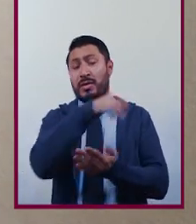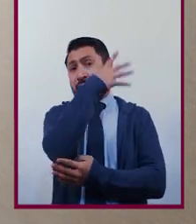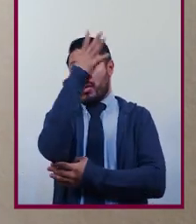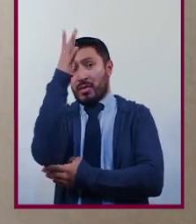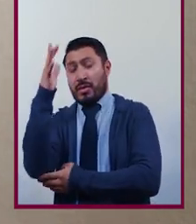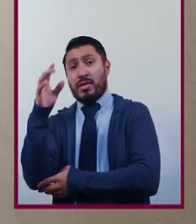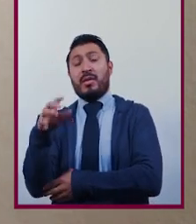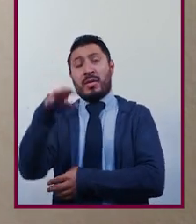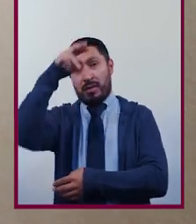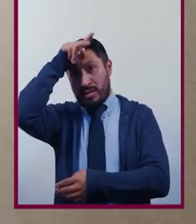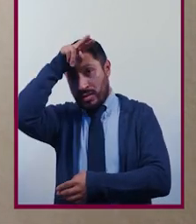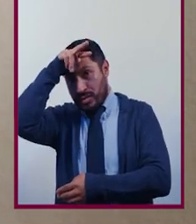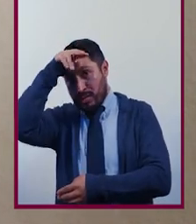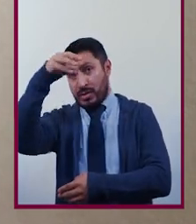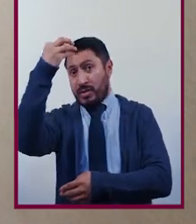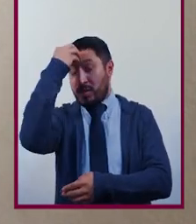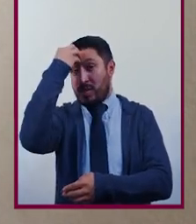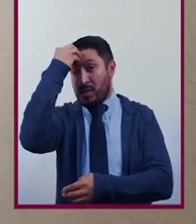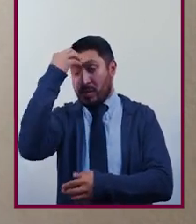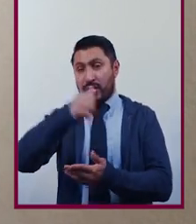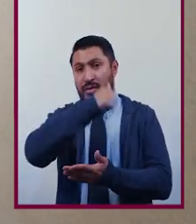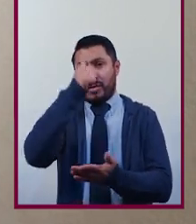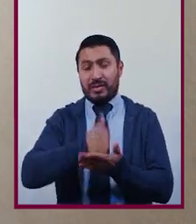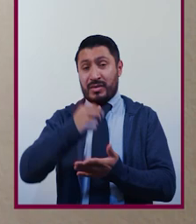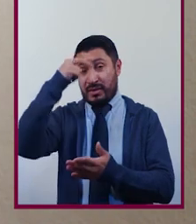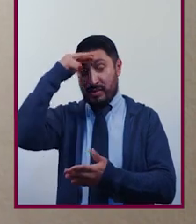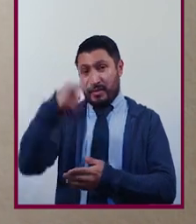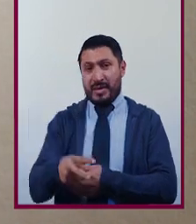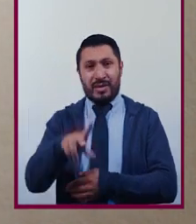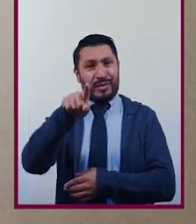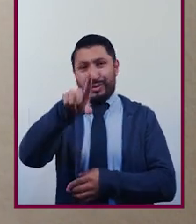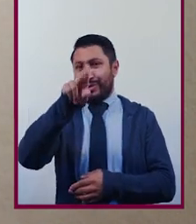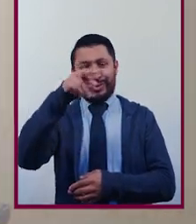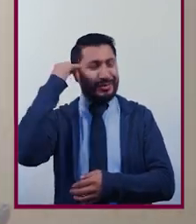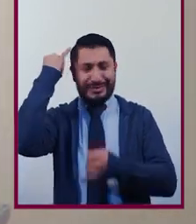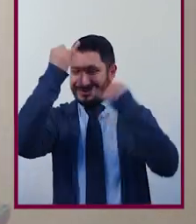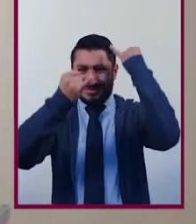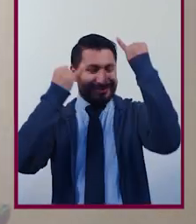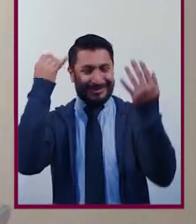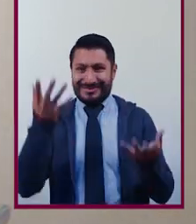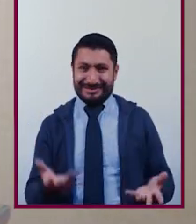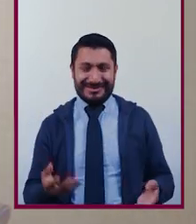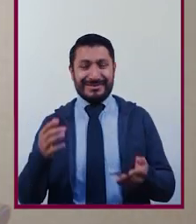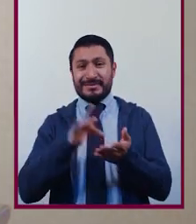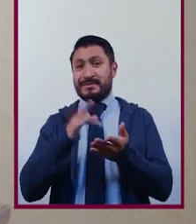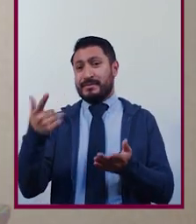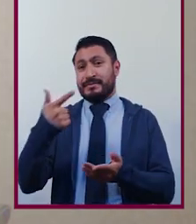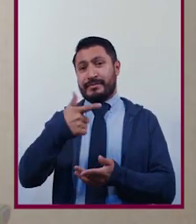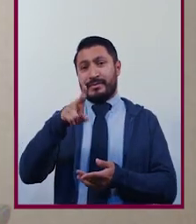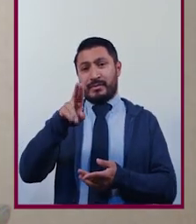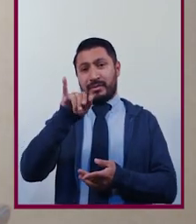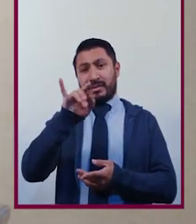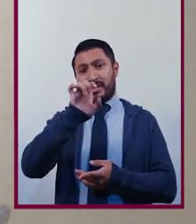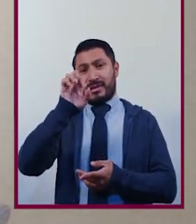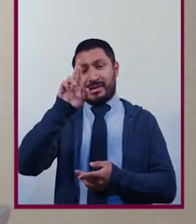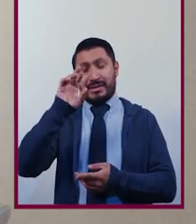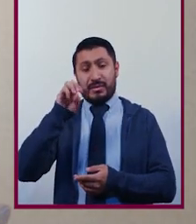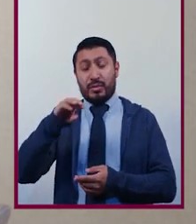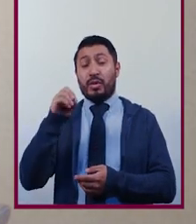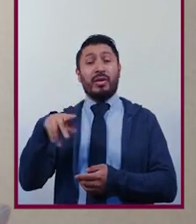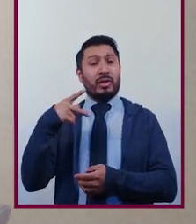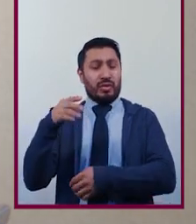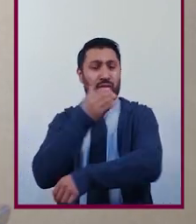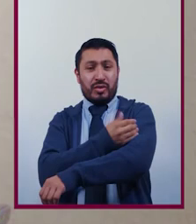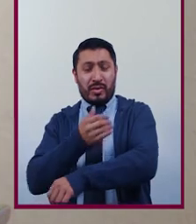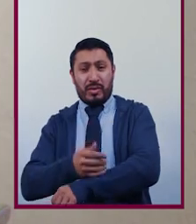de Chapultepec de la Ciudad de México. No lo hubieras imaginado, ¿verdad? Gracias a Guillermo Haro y a varios colegas suyos,